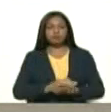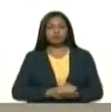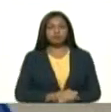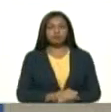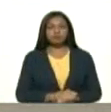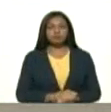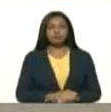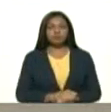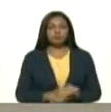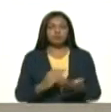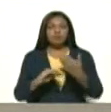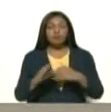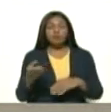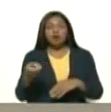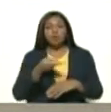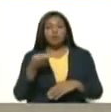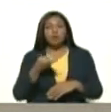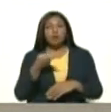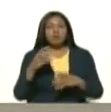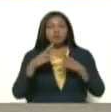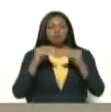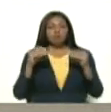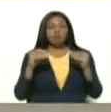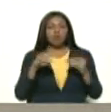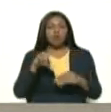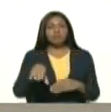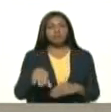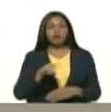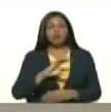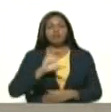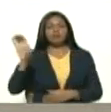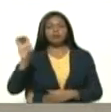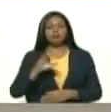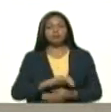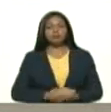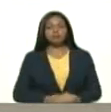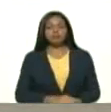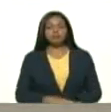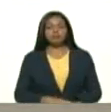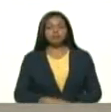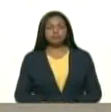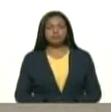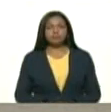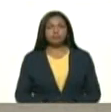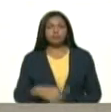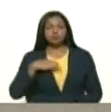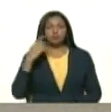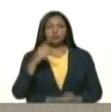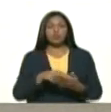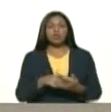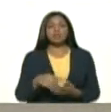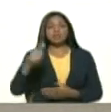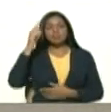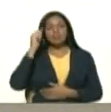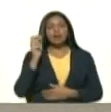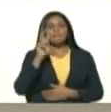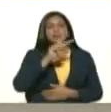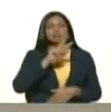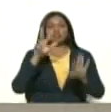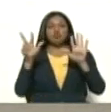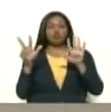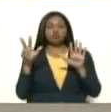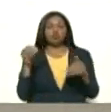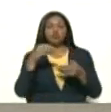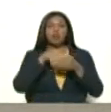Así que vamos a la búsqueda en todos los estados del país. Estamos llegando al día 28 de la cuarentena